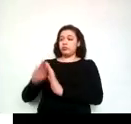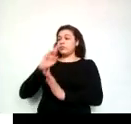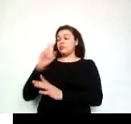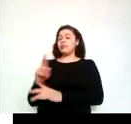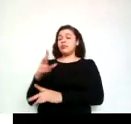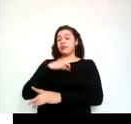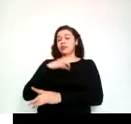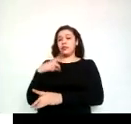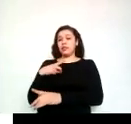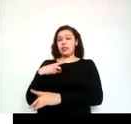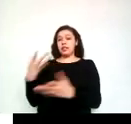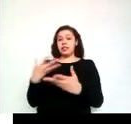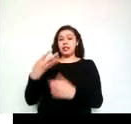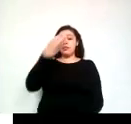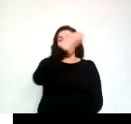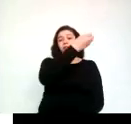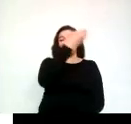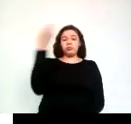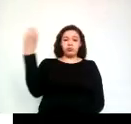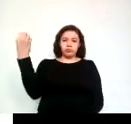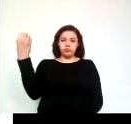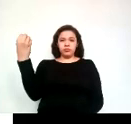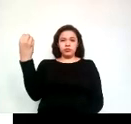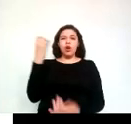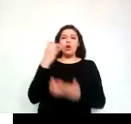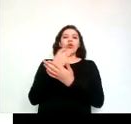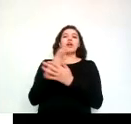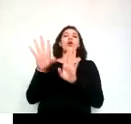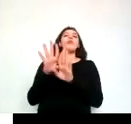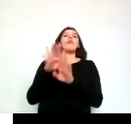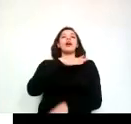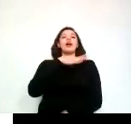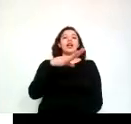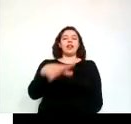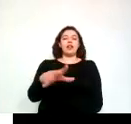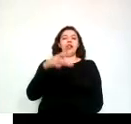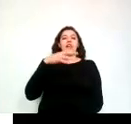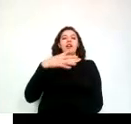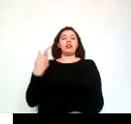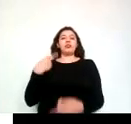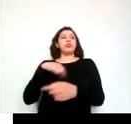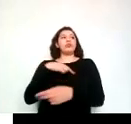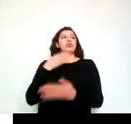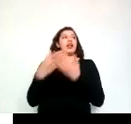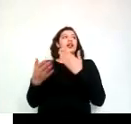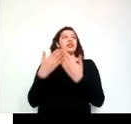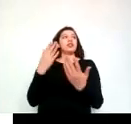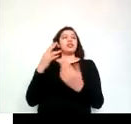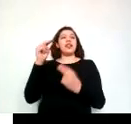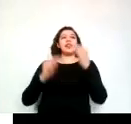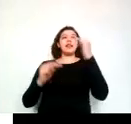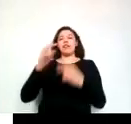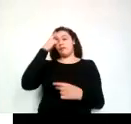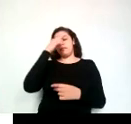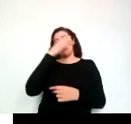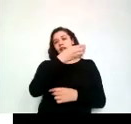a nivel organizacional y los resultados nos sirven para tomar acciones a nivel organizacional,